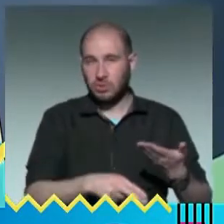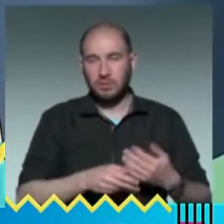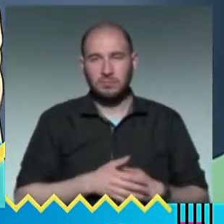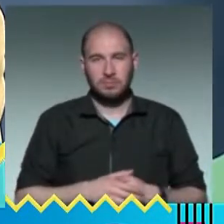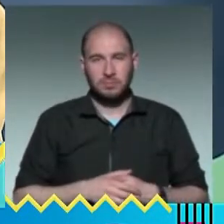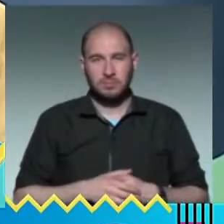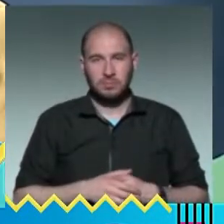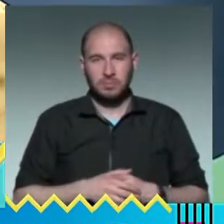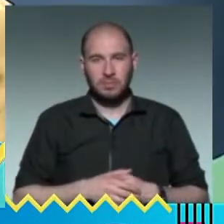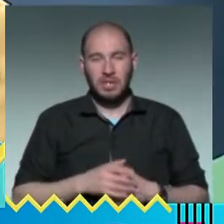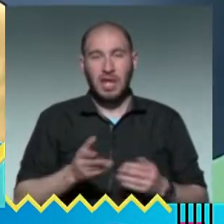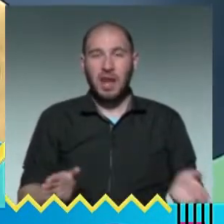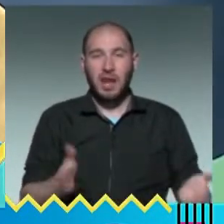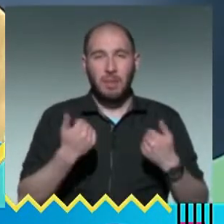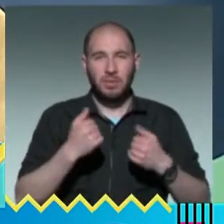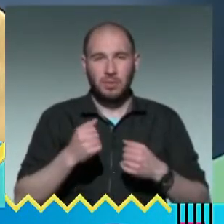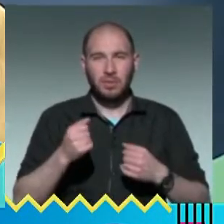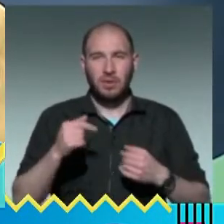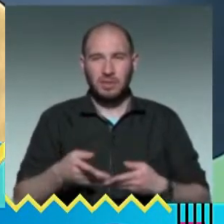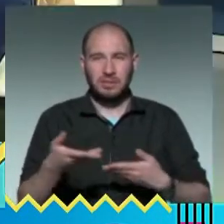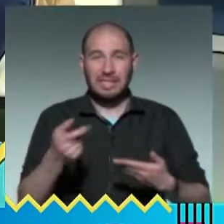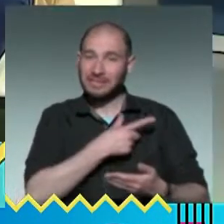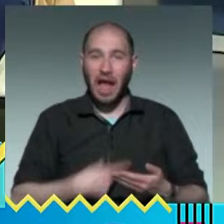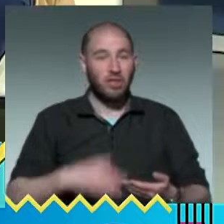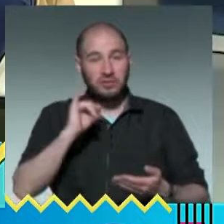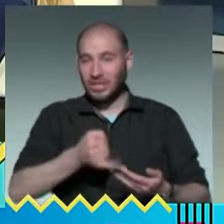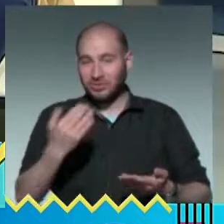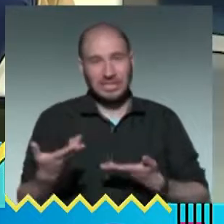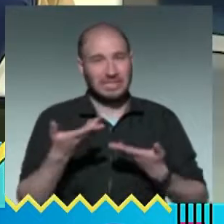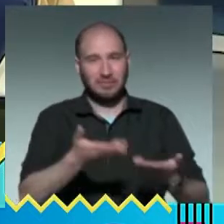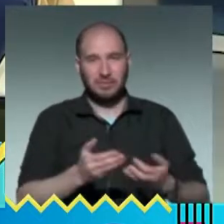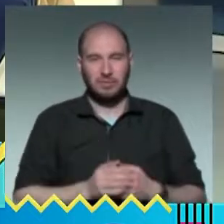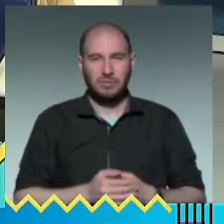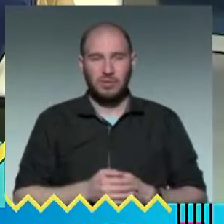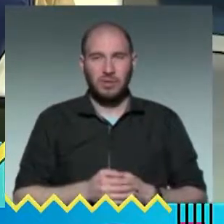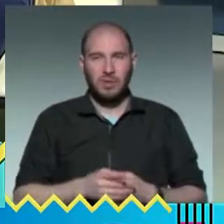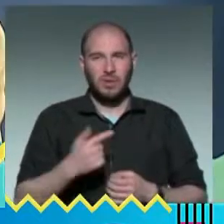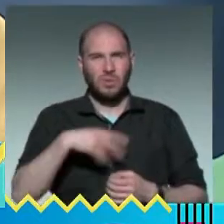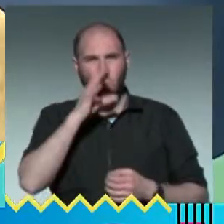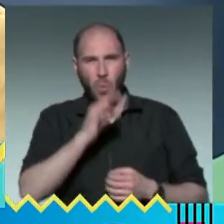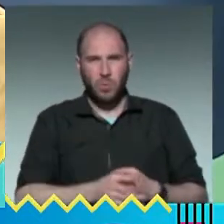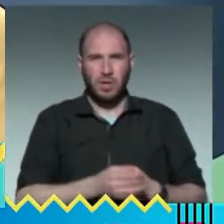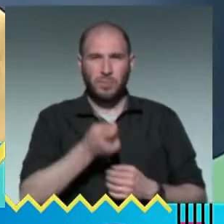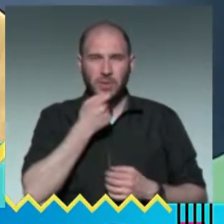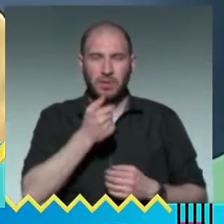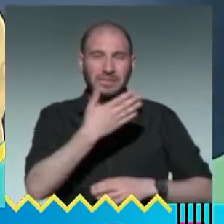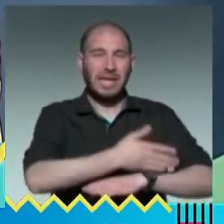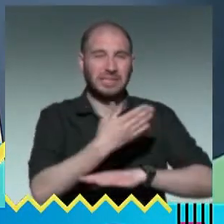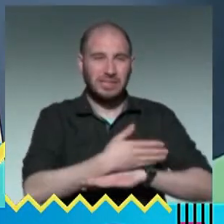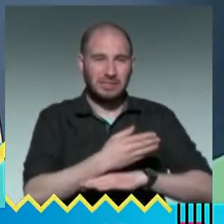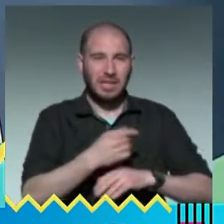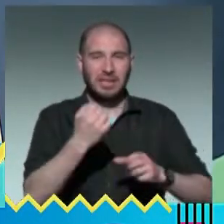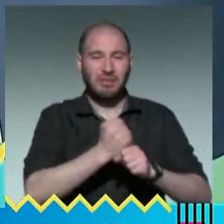servicio, enseguida lo tiene que asumir la prestación del Estado. Y nunca me he imaginado de que cuando un taxista